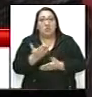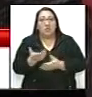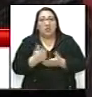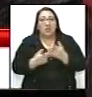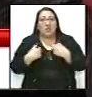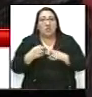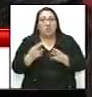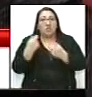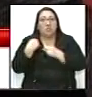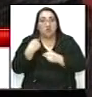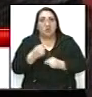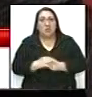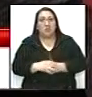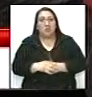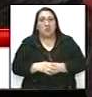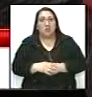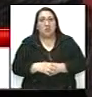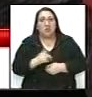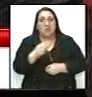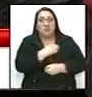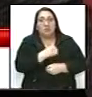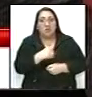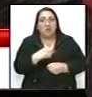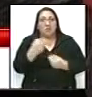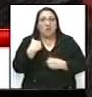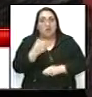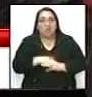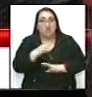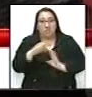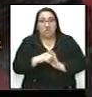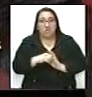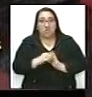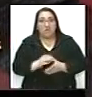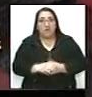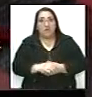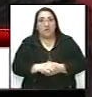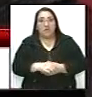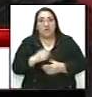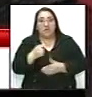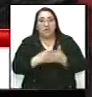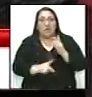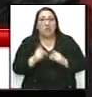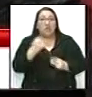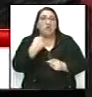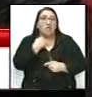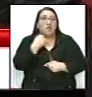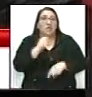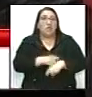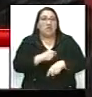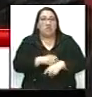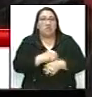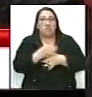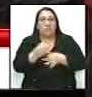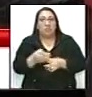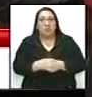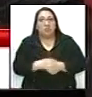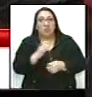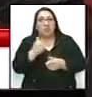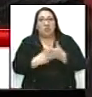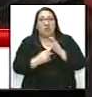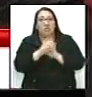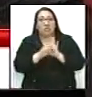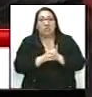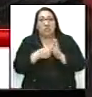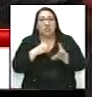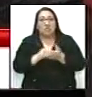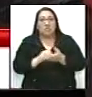que tener un responsable, y es el Ejecutivo el responsable de este proyecto, si es que además fallara este proyecto en el tiempo, ¿no? Coincido que es la Constitución donde